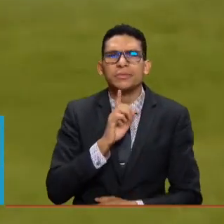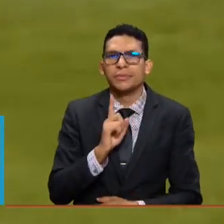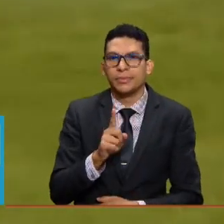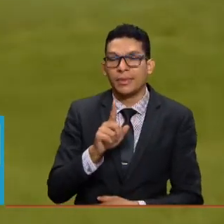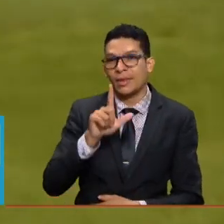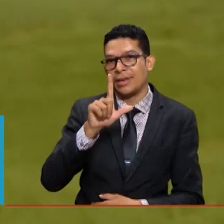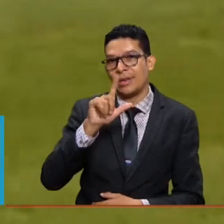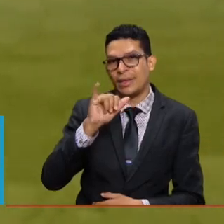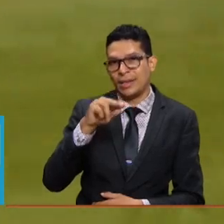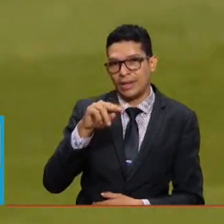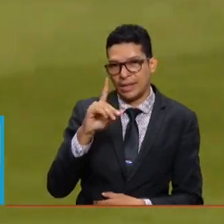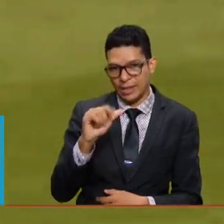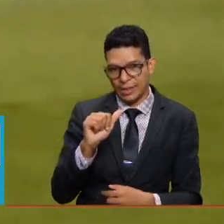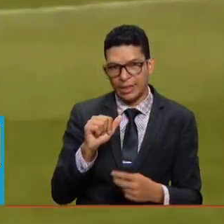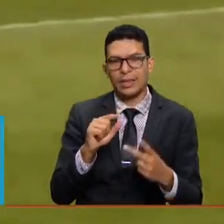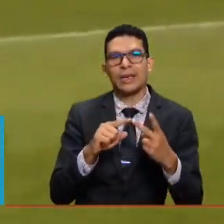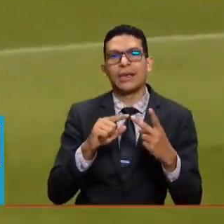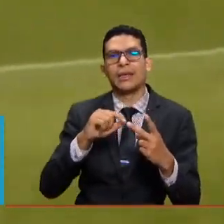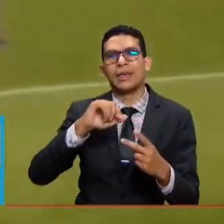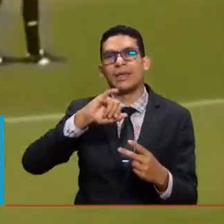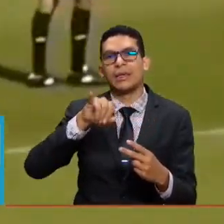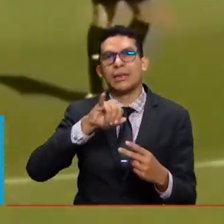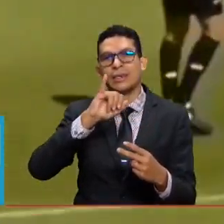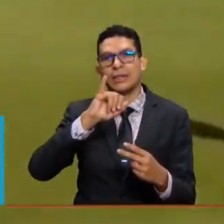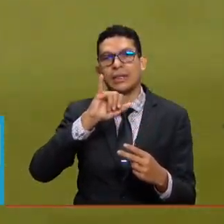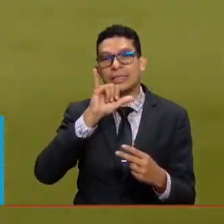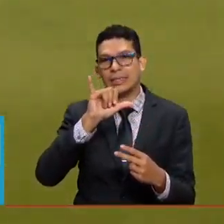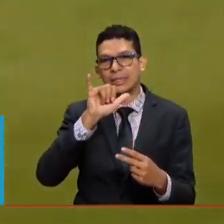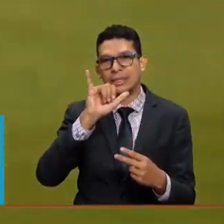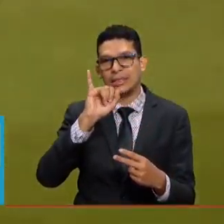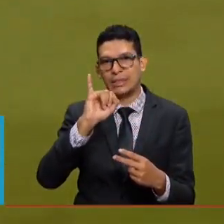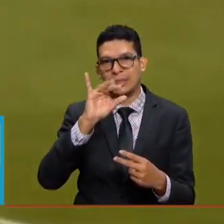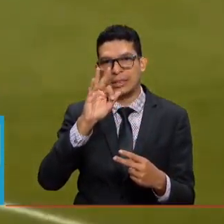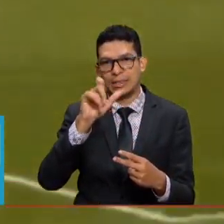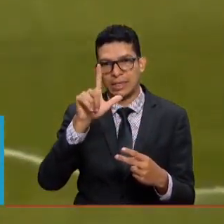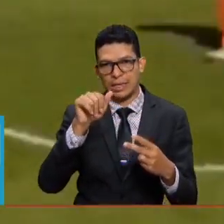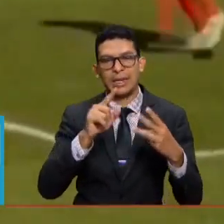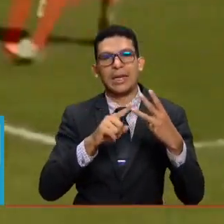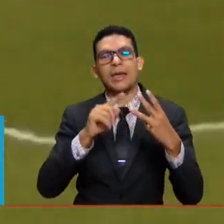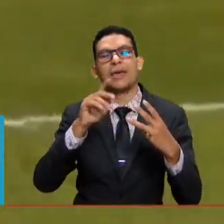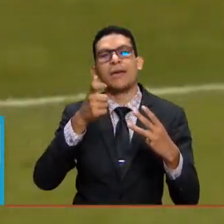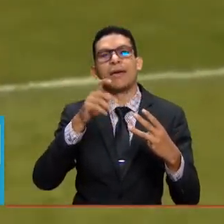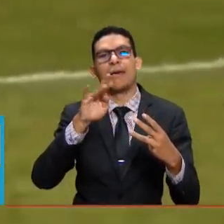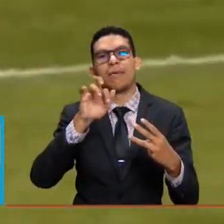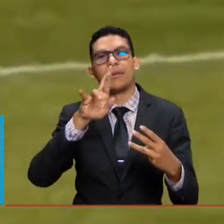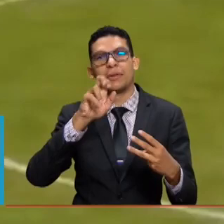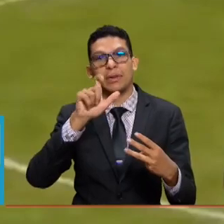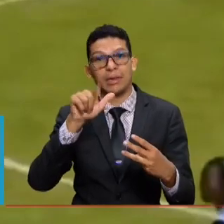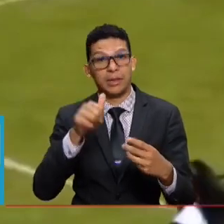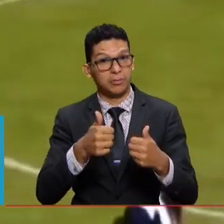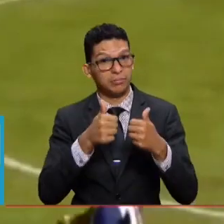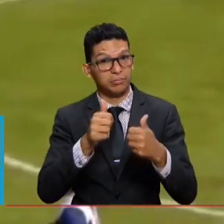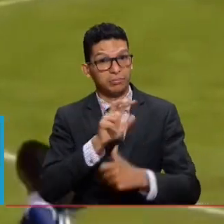Linda Lizeth Caicedo Alegría, Gisela Robledo y Gabriela Rodríguez. Qué bien por el Valle del